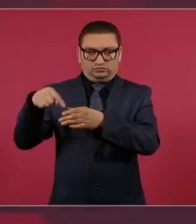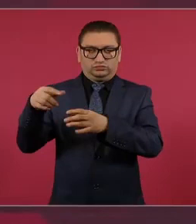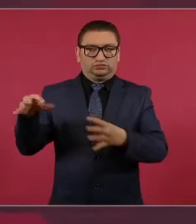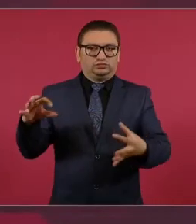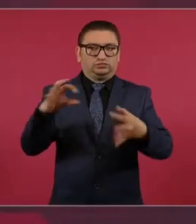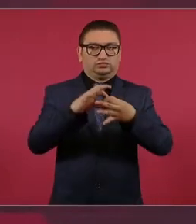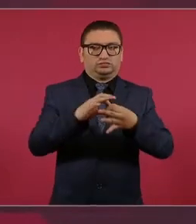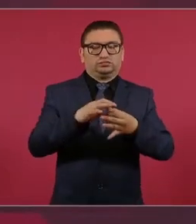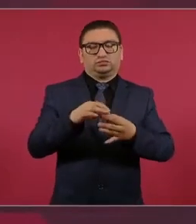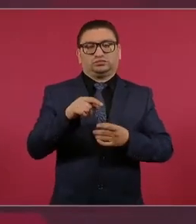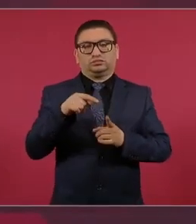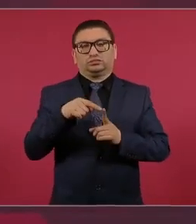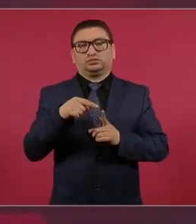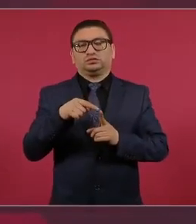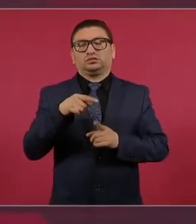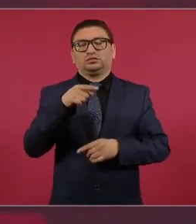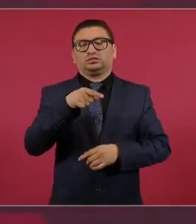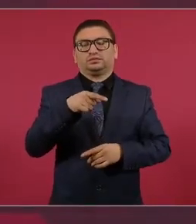con